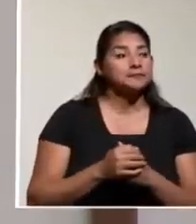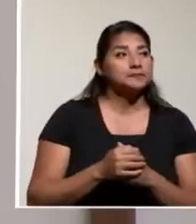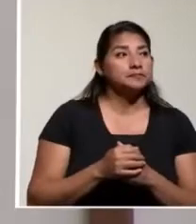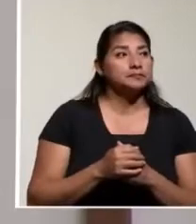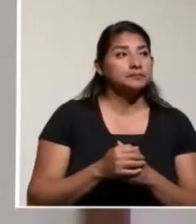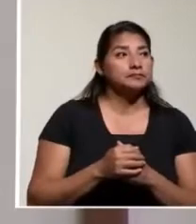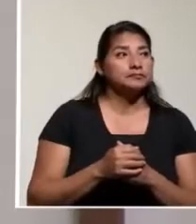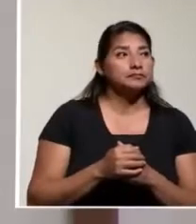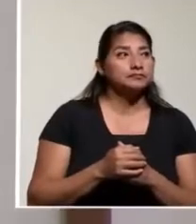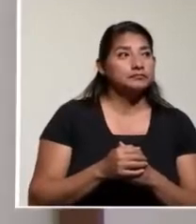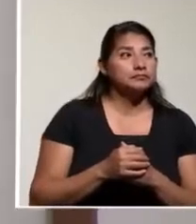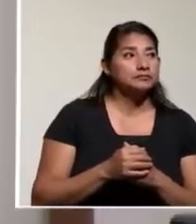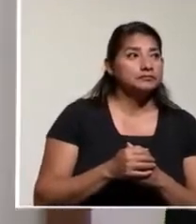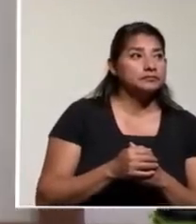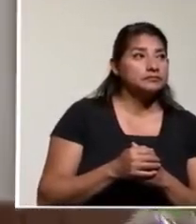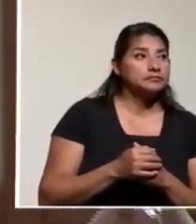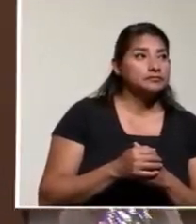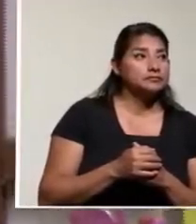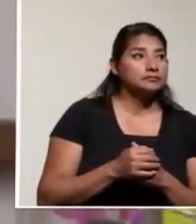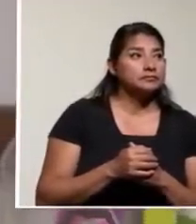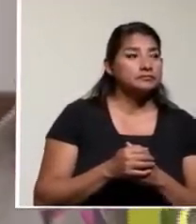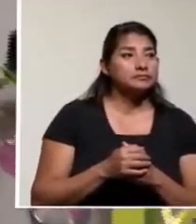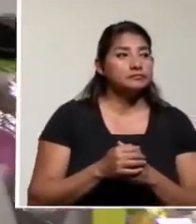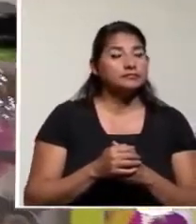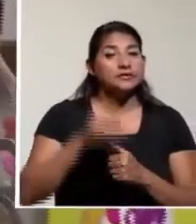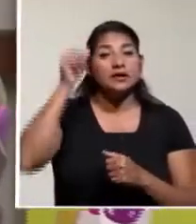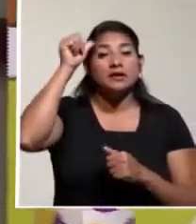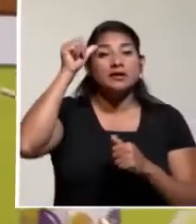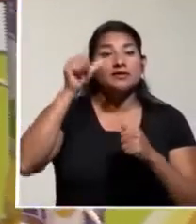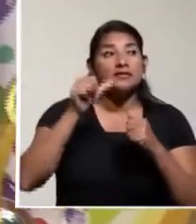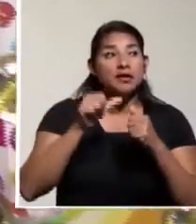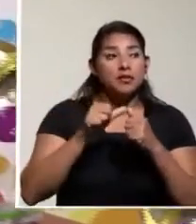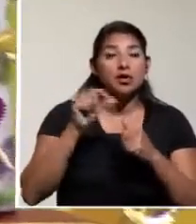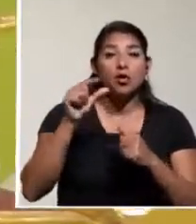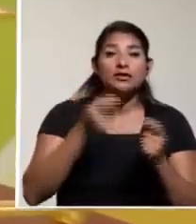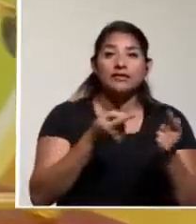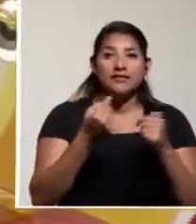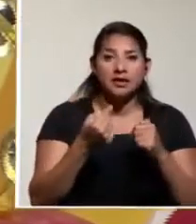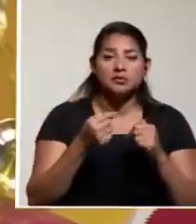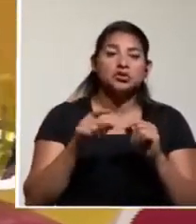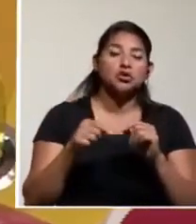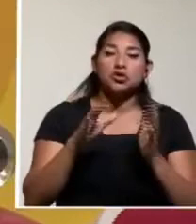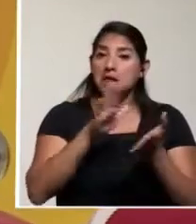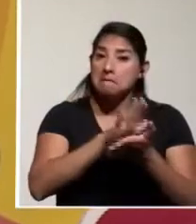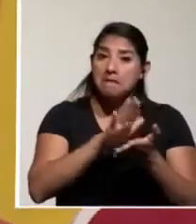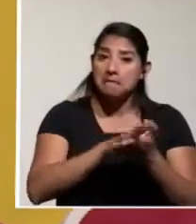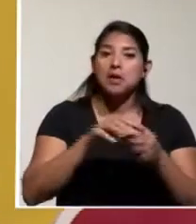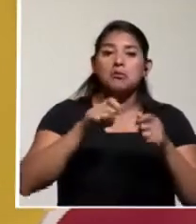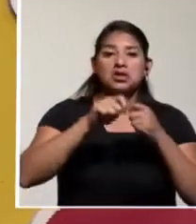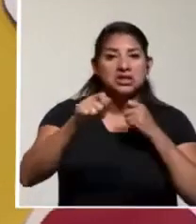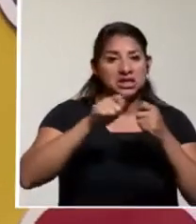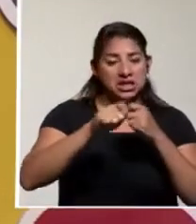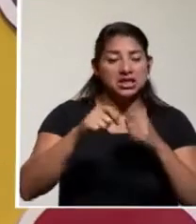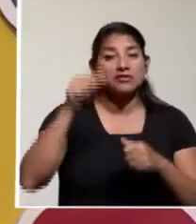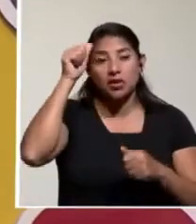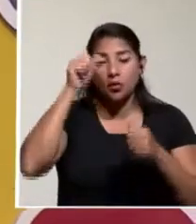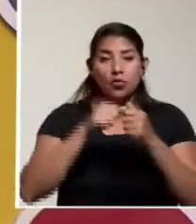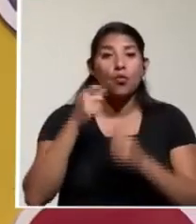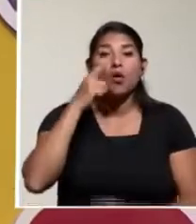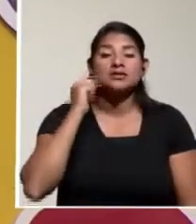porque ya puede casi ser de tela venimos. También, ¿verdad, Niña? Recuerden Gwen. El WhatsApp, si de tela o de sí, papel. Sí, si no tienen de tela. Recuerden que tenemos nuestro